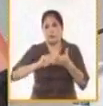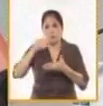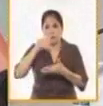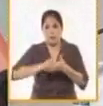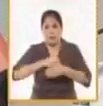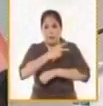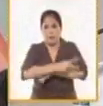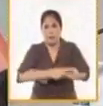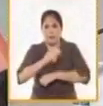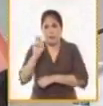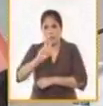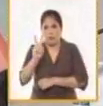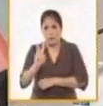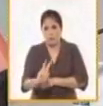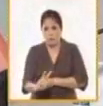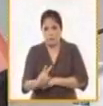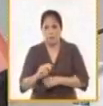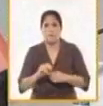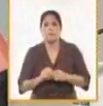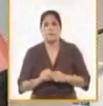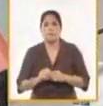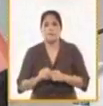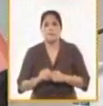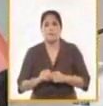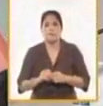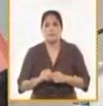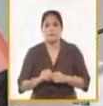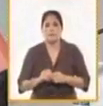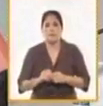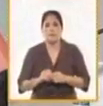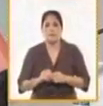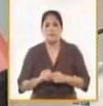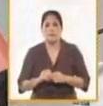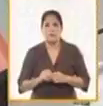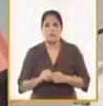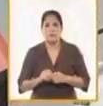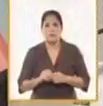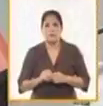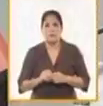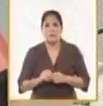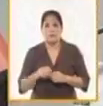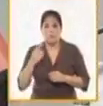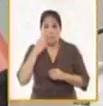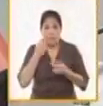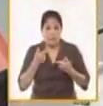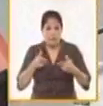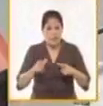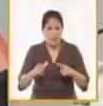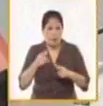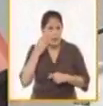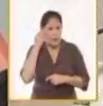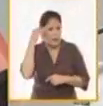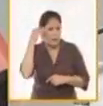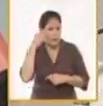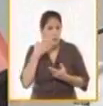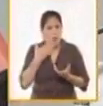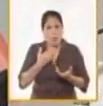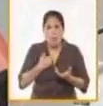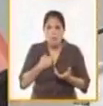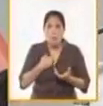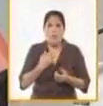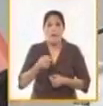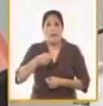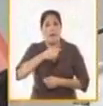Venezuela. Y les propongo, pues ver el siguiente video para refrescar un poco cómo se vivió esa